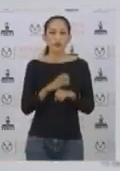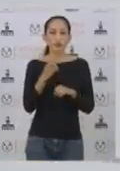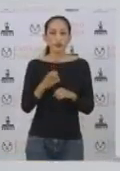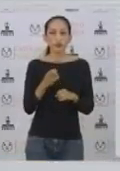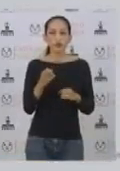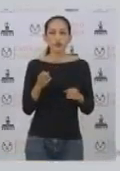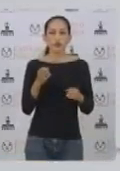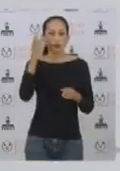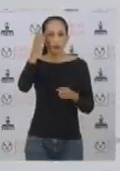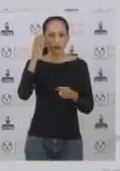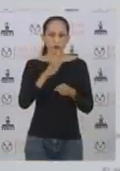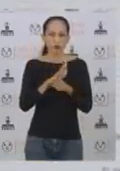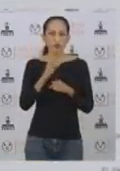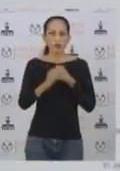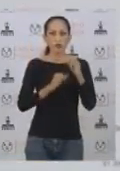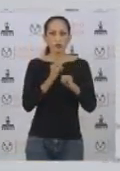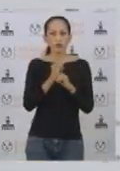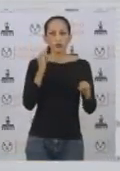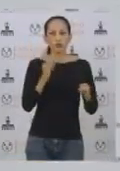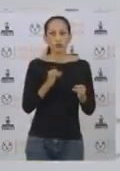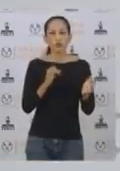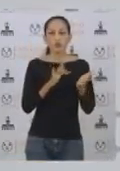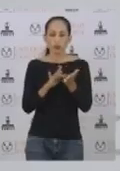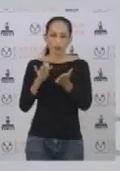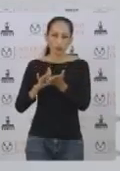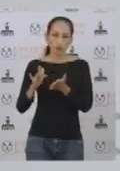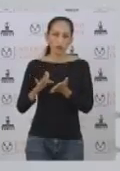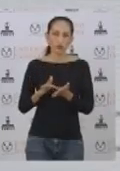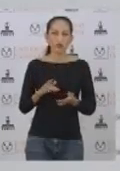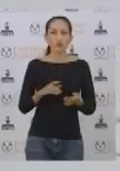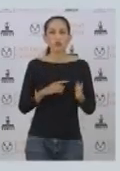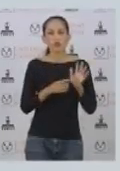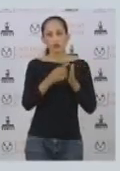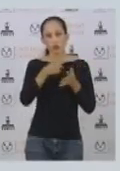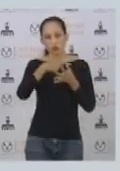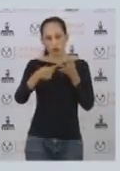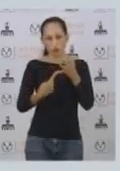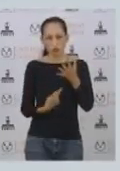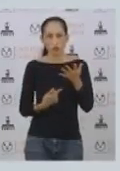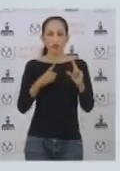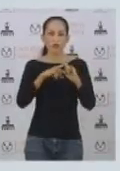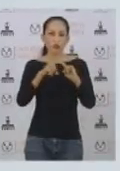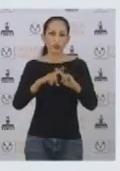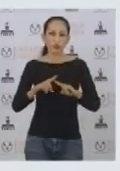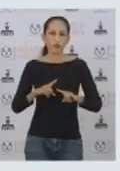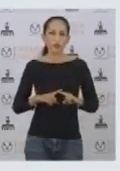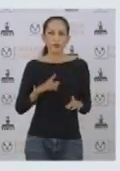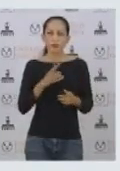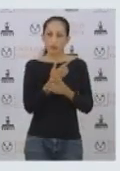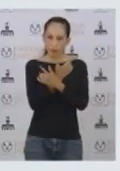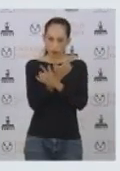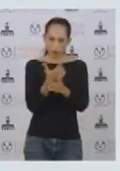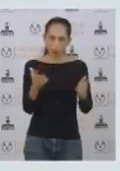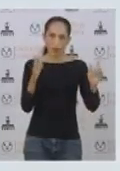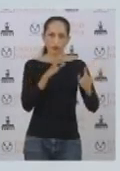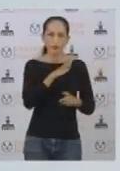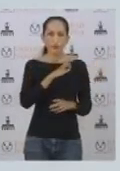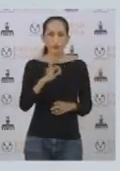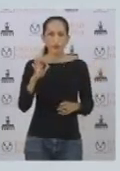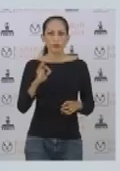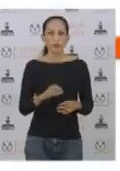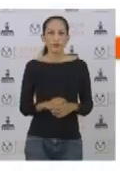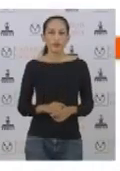que la Dirección de Internacionalización y Cooperación Académica da a conocer las diferentes convocatorias que se encuentran abiertas.